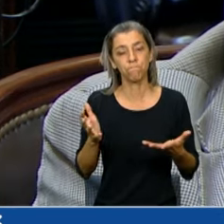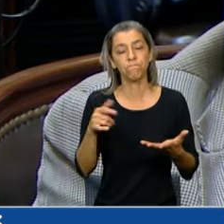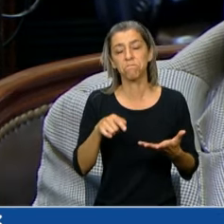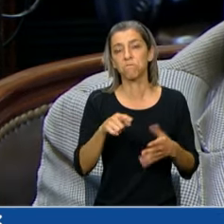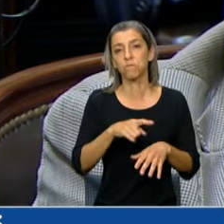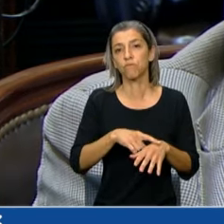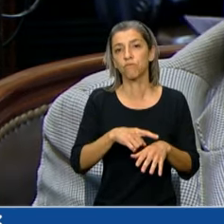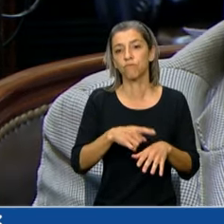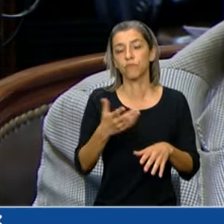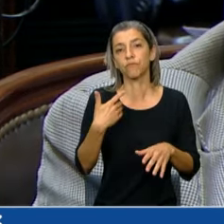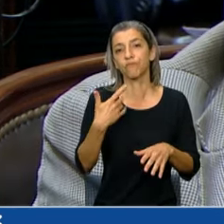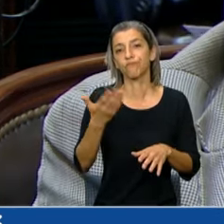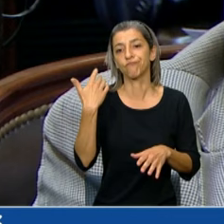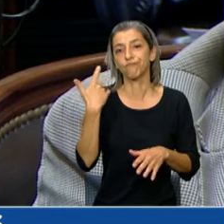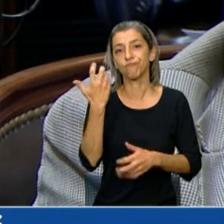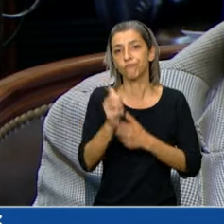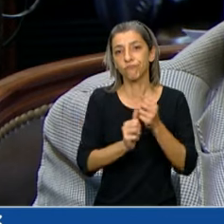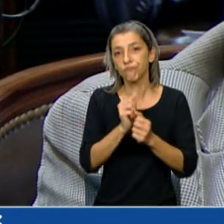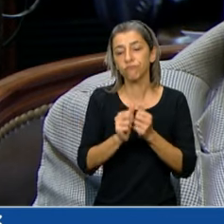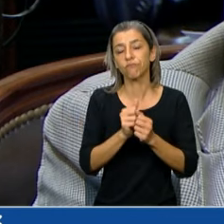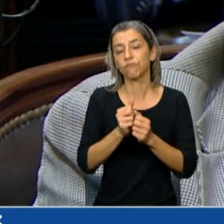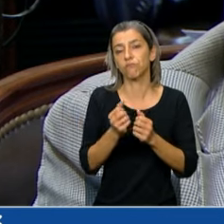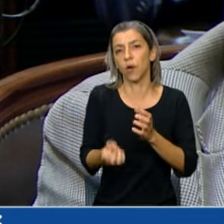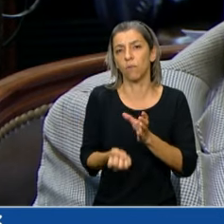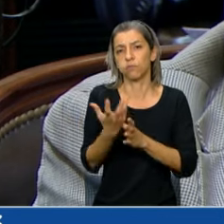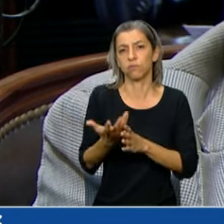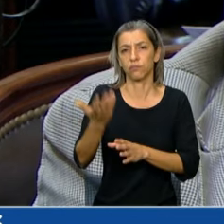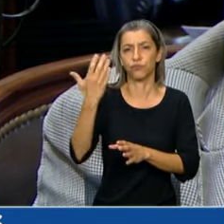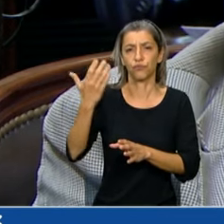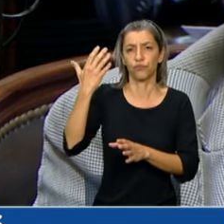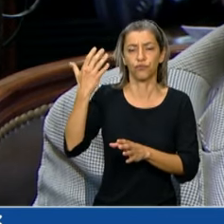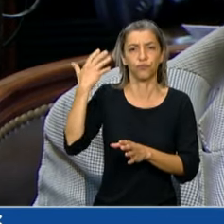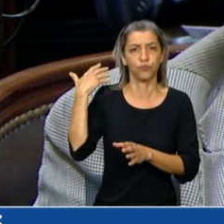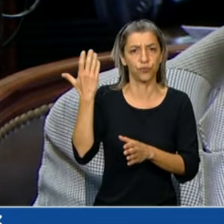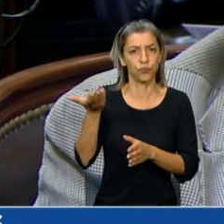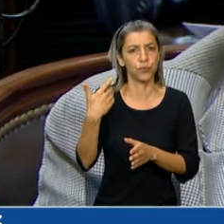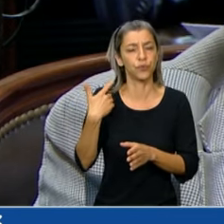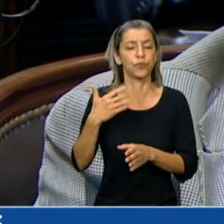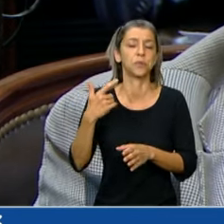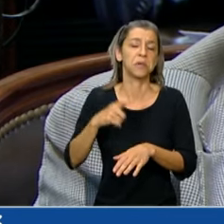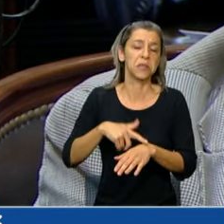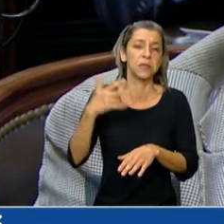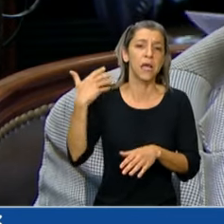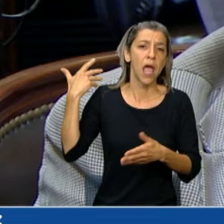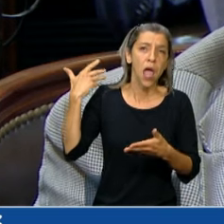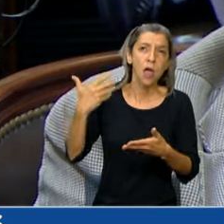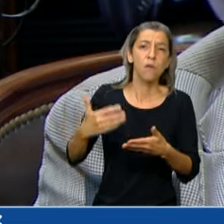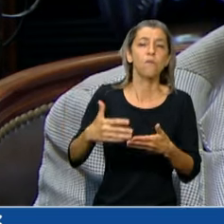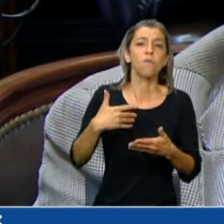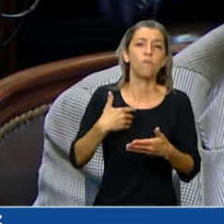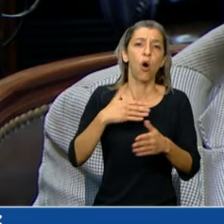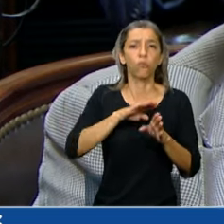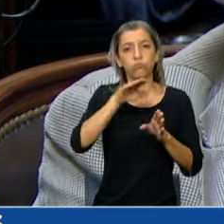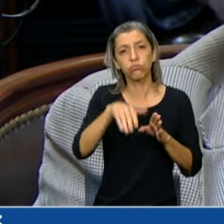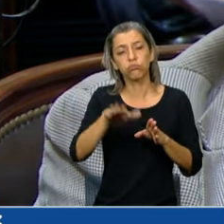nación la Industria del calzado que ha tenido distintas vicisitudes a lo largo del tiempo según las